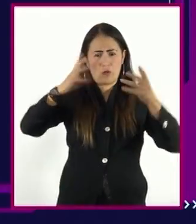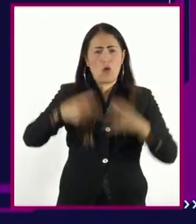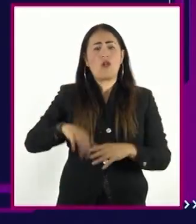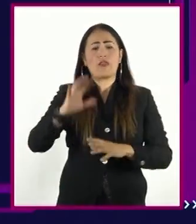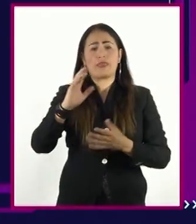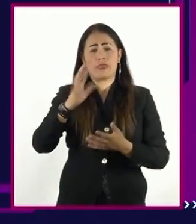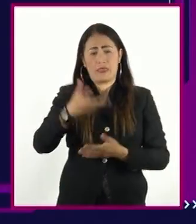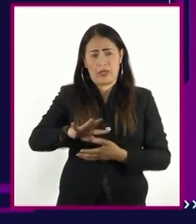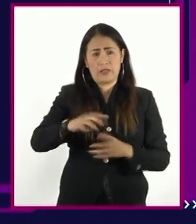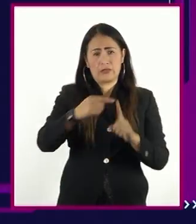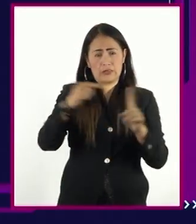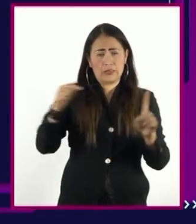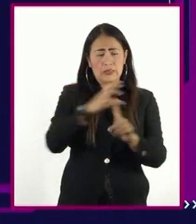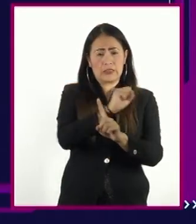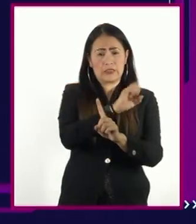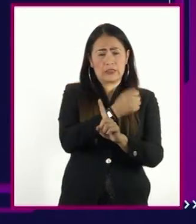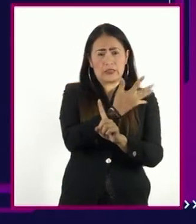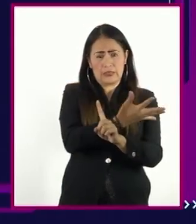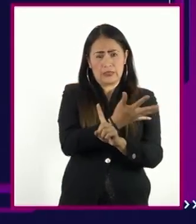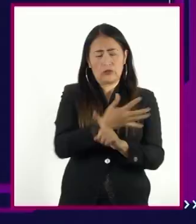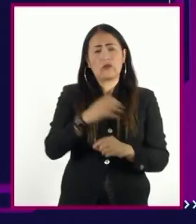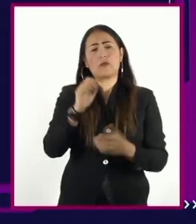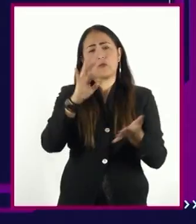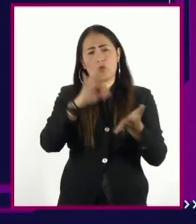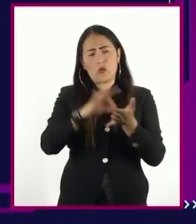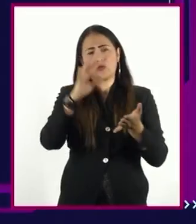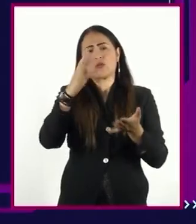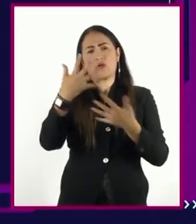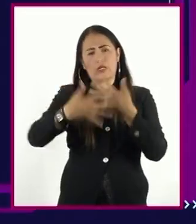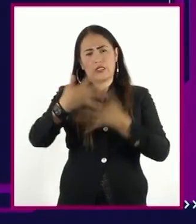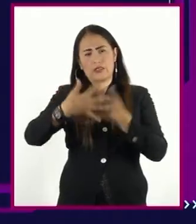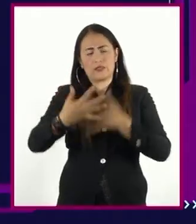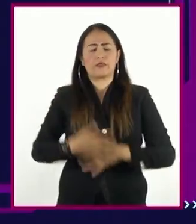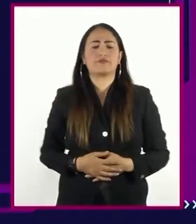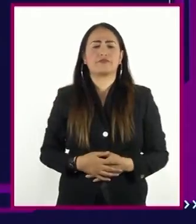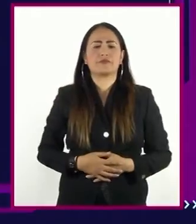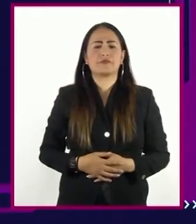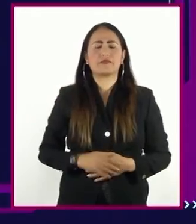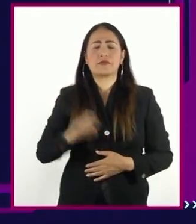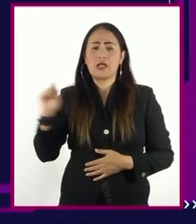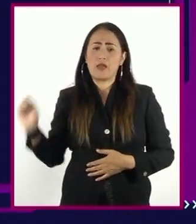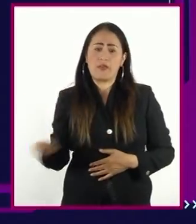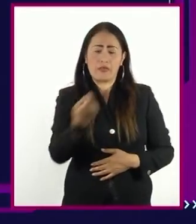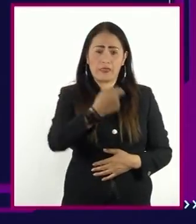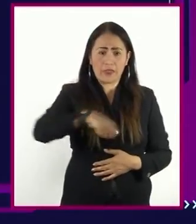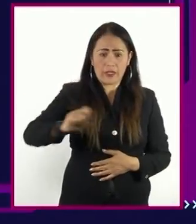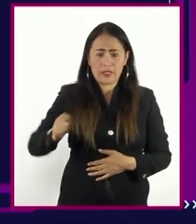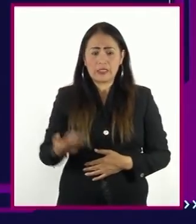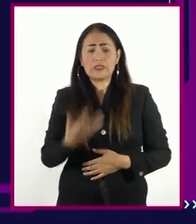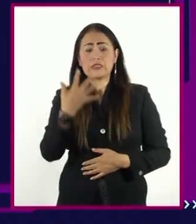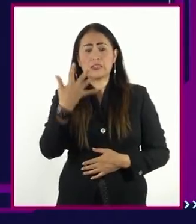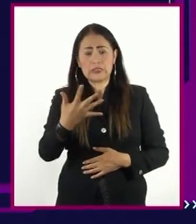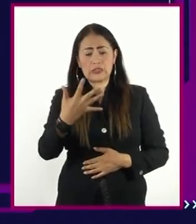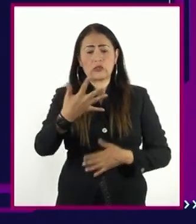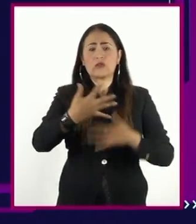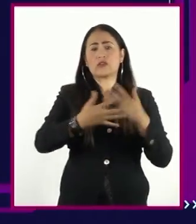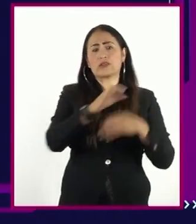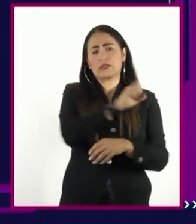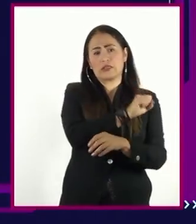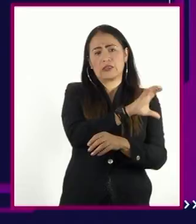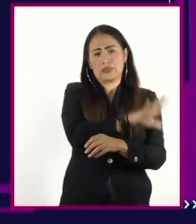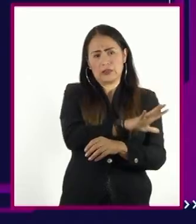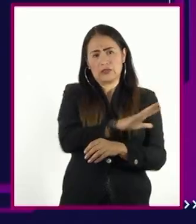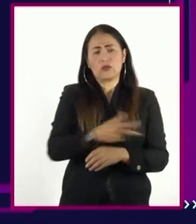65, igual a 15 centésimos. Tenis dividimos 5 entre 65, igual a 8